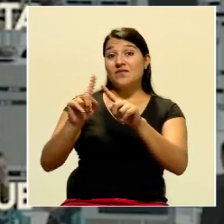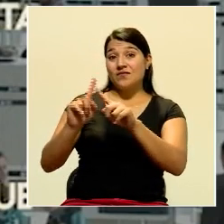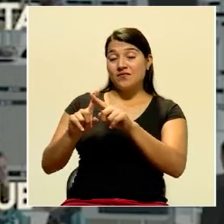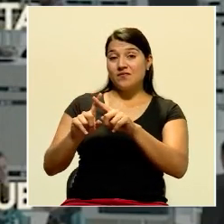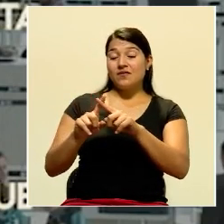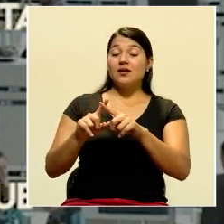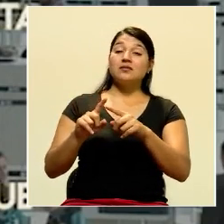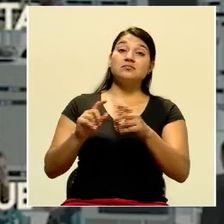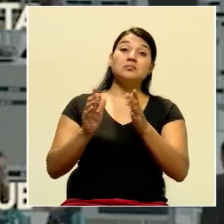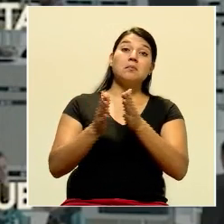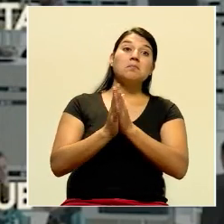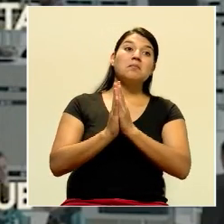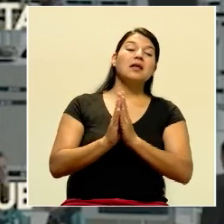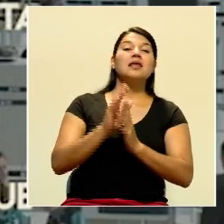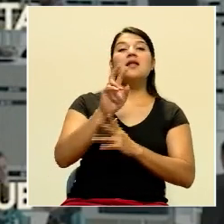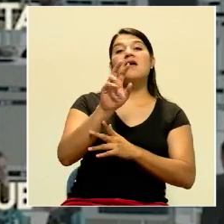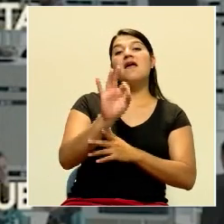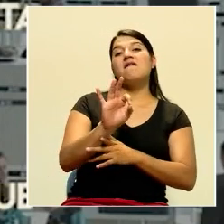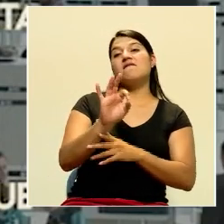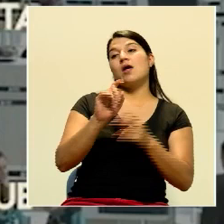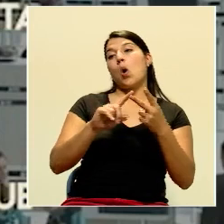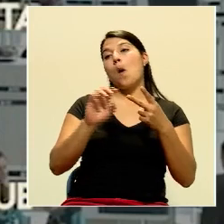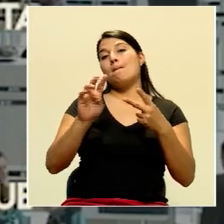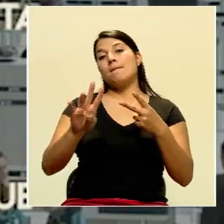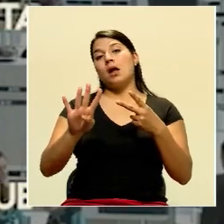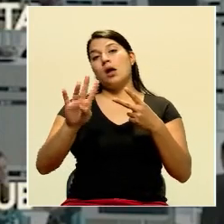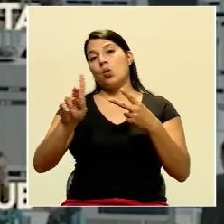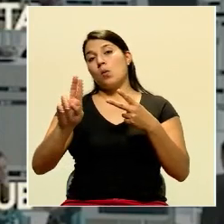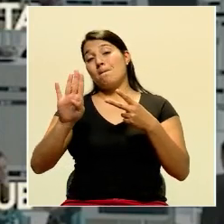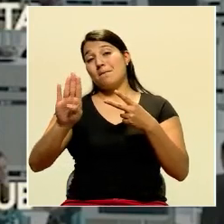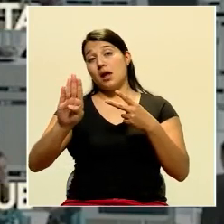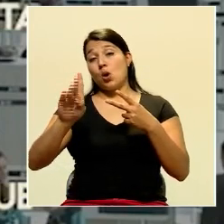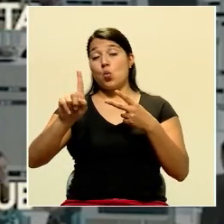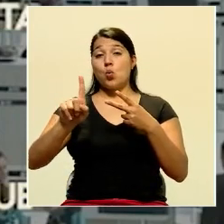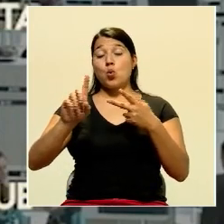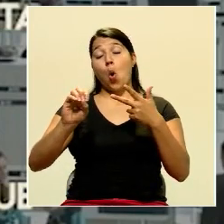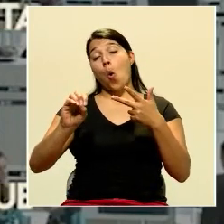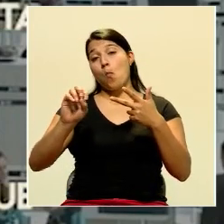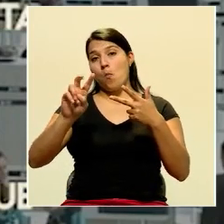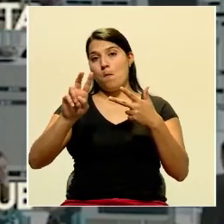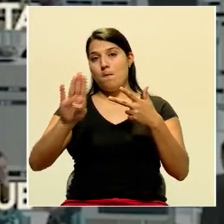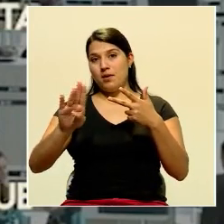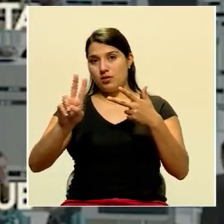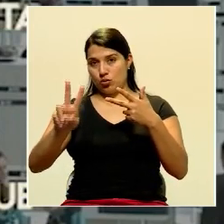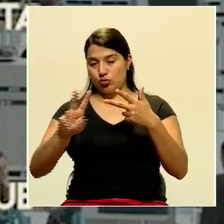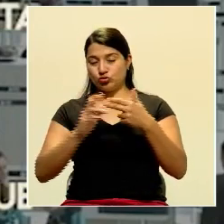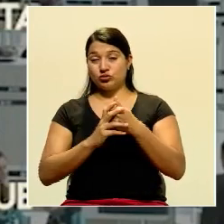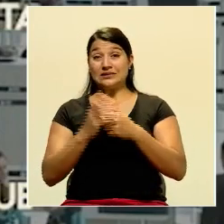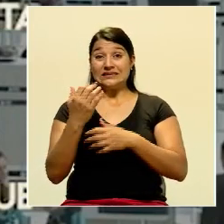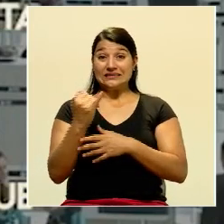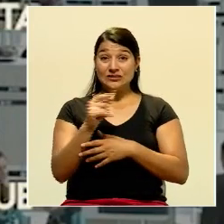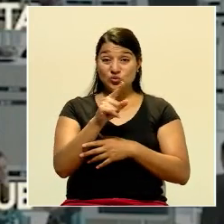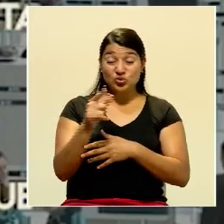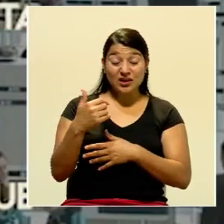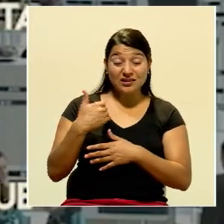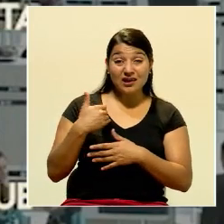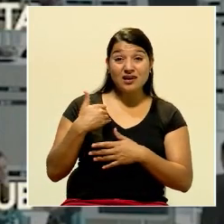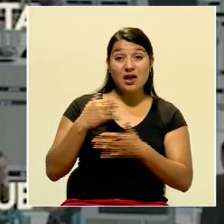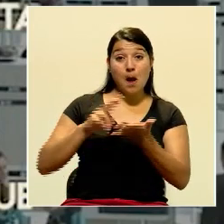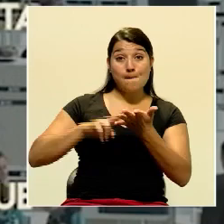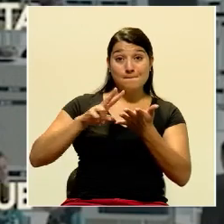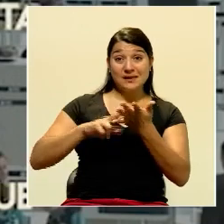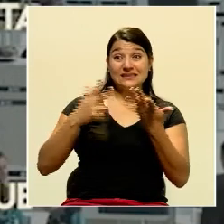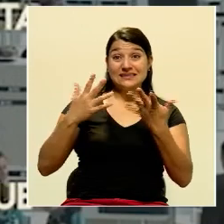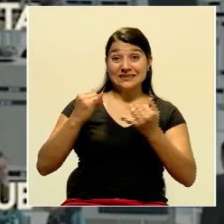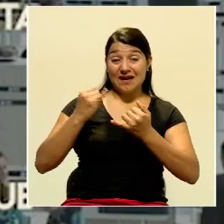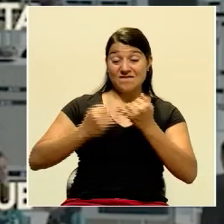visa F y una visa B1, B2. Si el pasaporte anterior que tenía una visa de Estados Unidos válida o